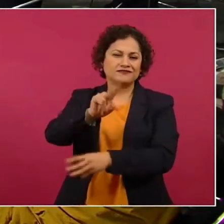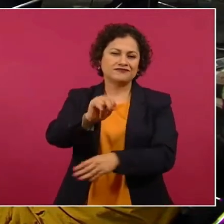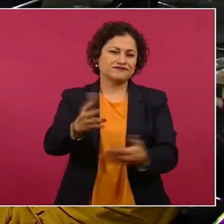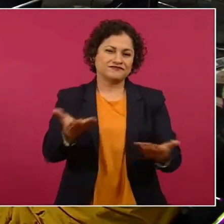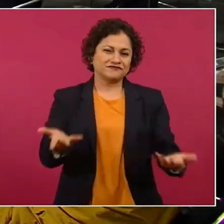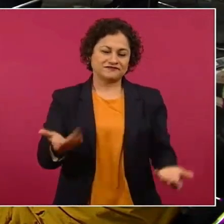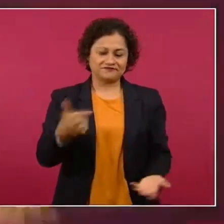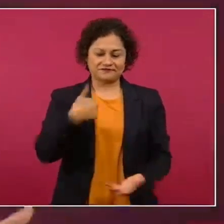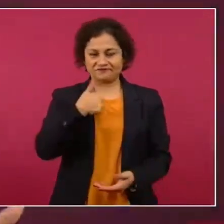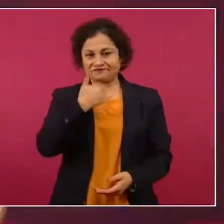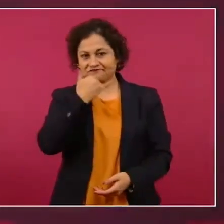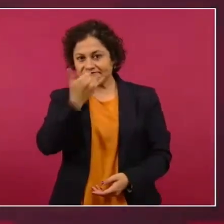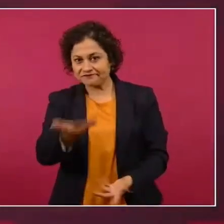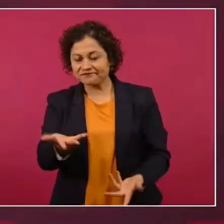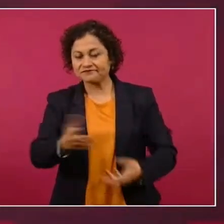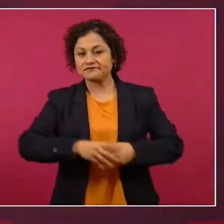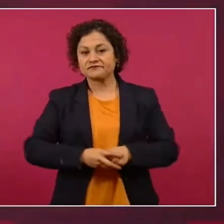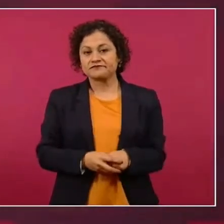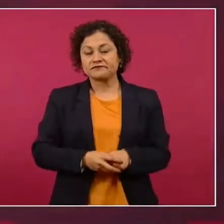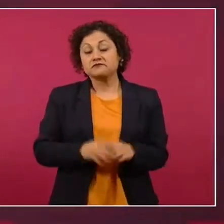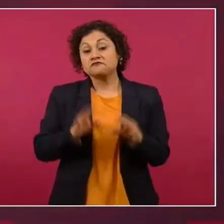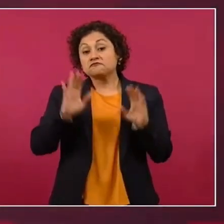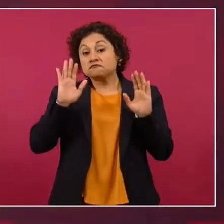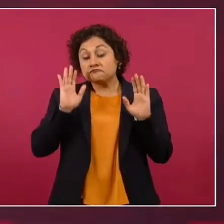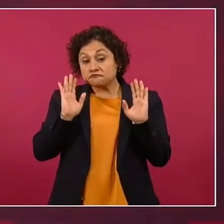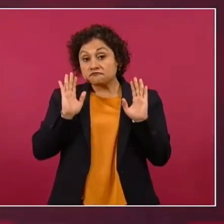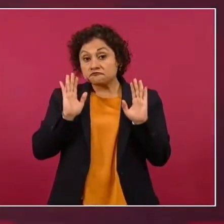No, pero qué tal que tenga mejor suerte